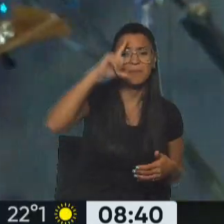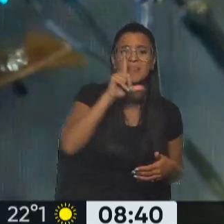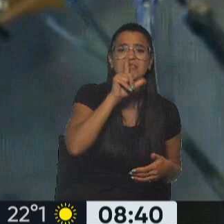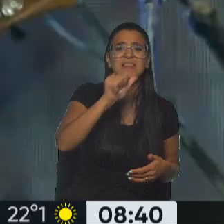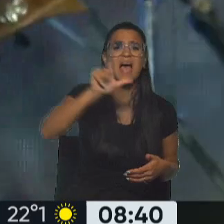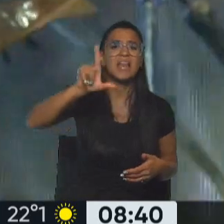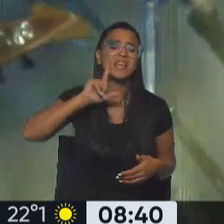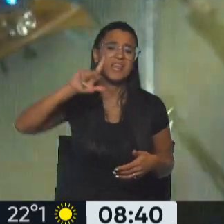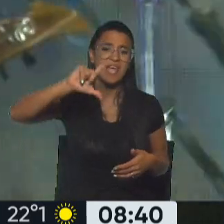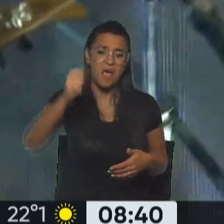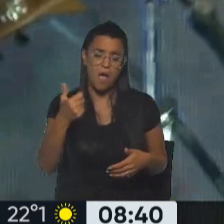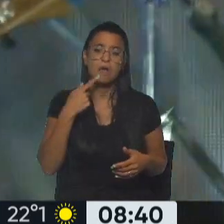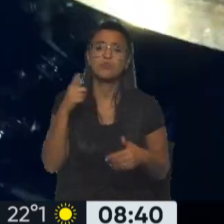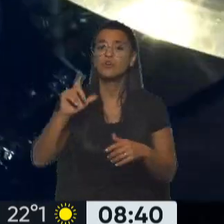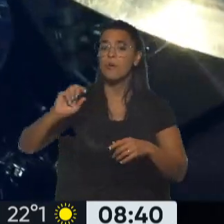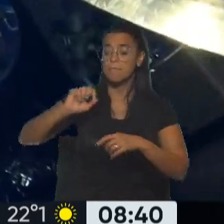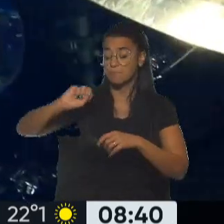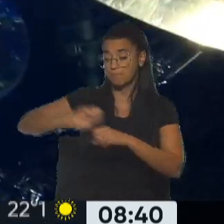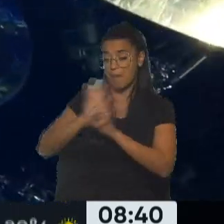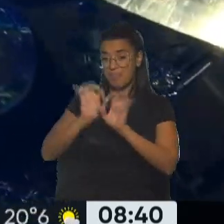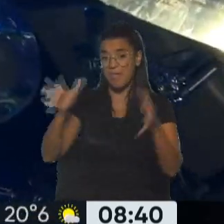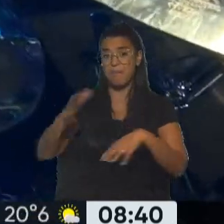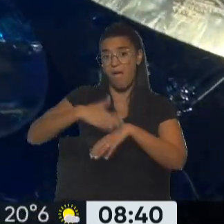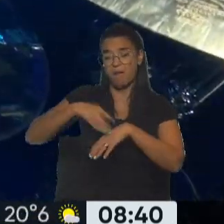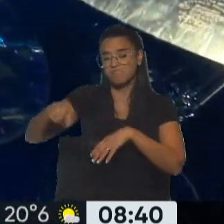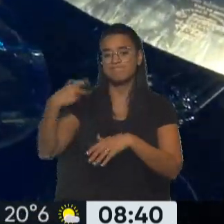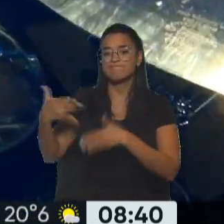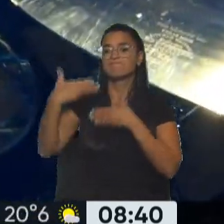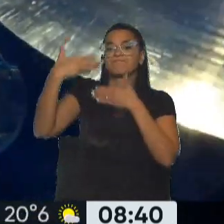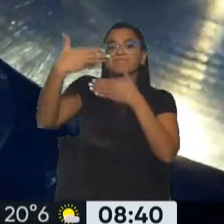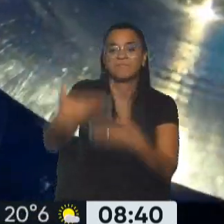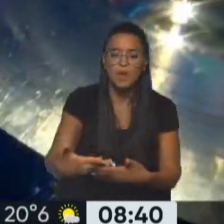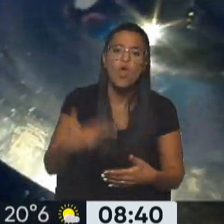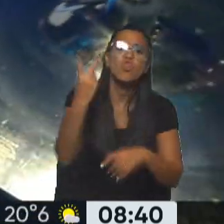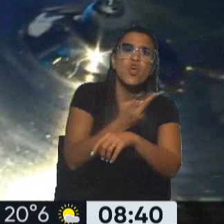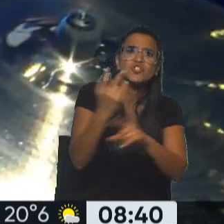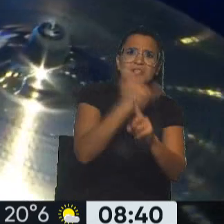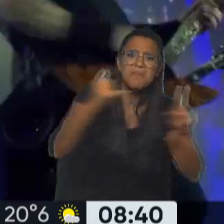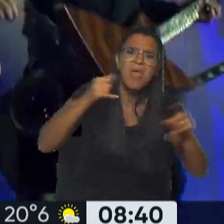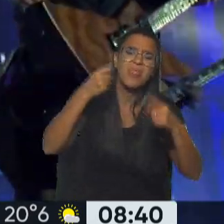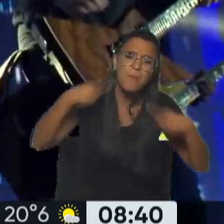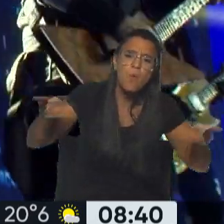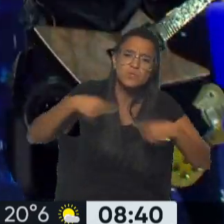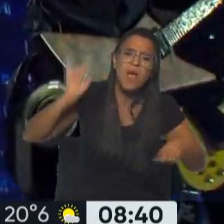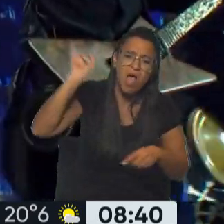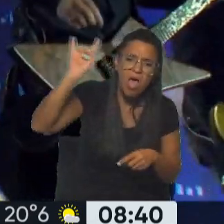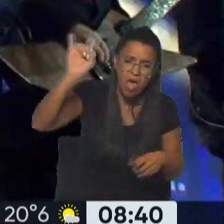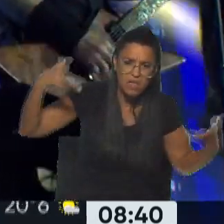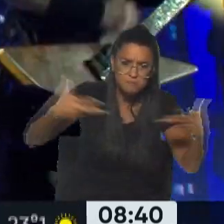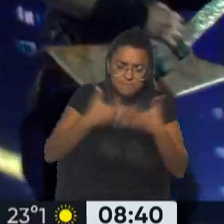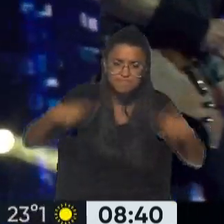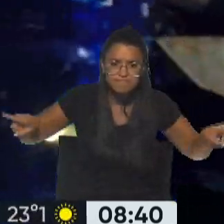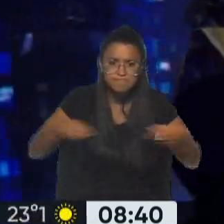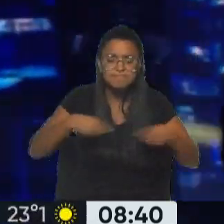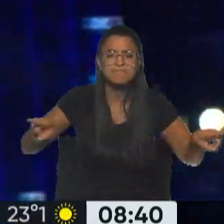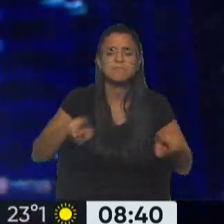Metallica. Otro show postergado por la pandemia, fueron 2 horas y media puro heavy metal con una de las bandas más grandes del mundo, la banda que tiene